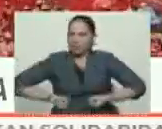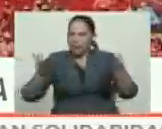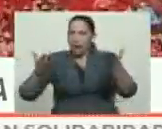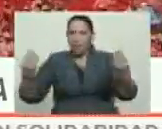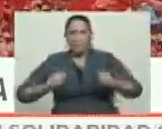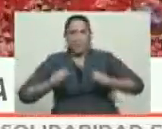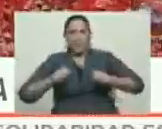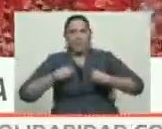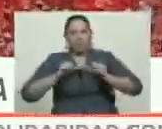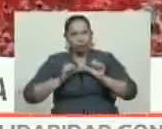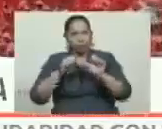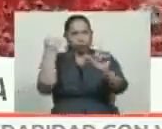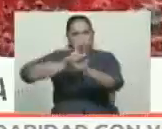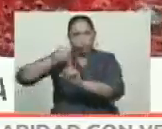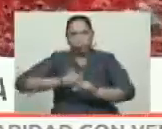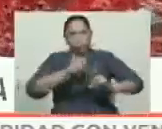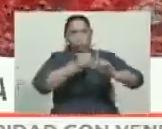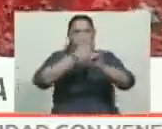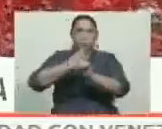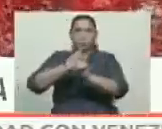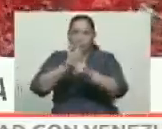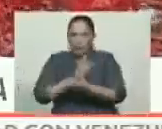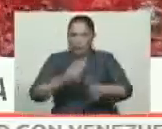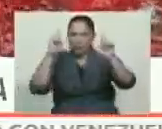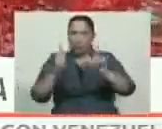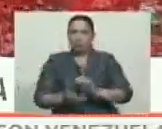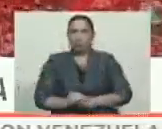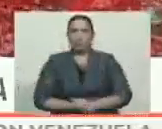para seguir luchando, para seguir en libertad.